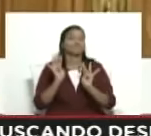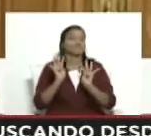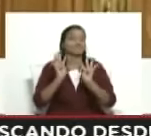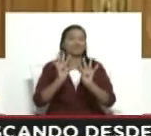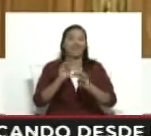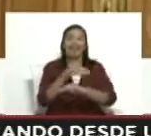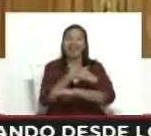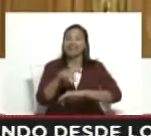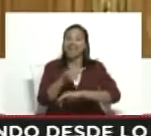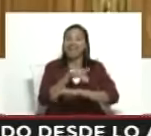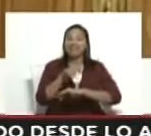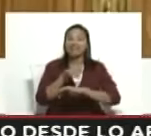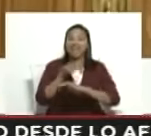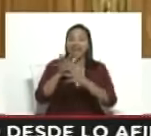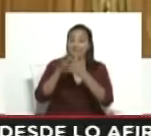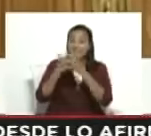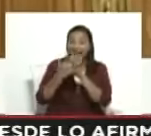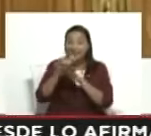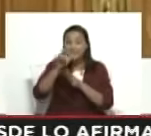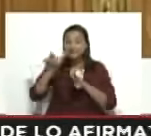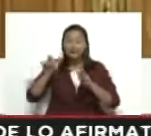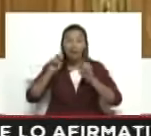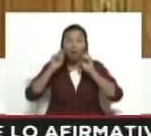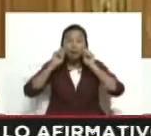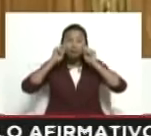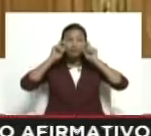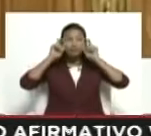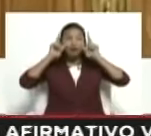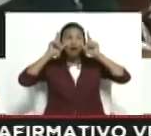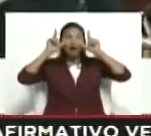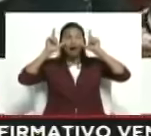despertar. El pueblo a despertar.